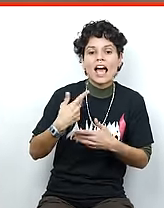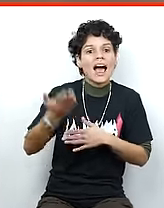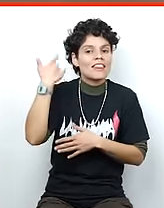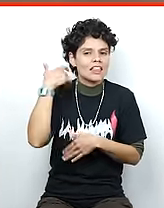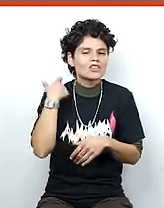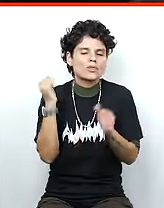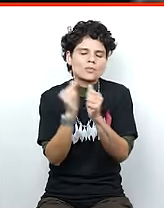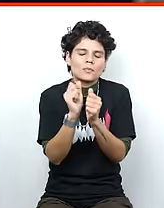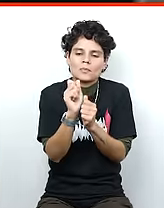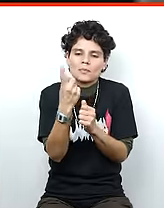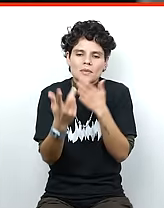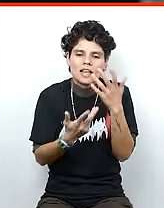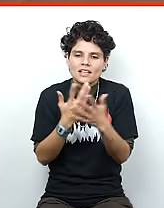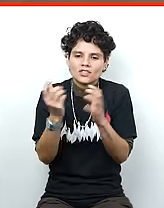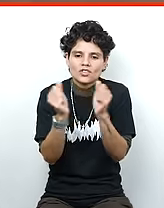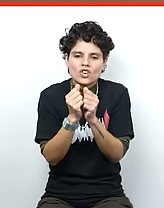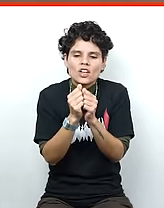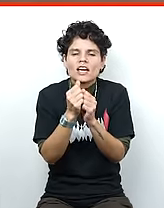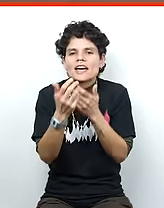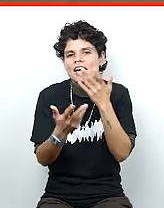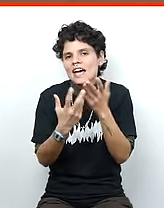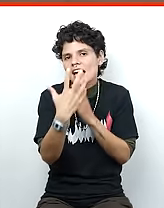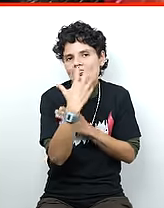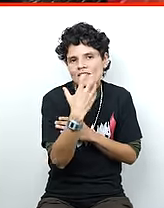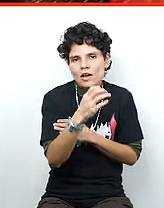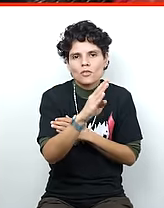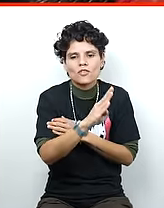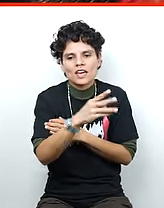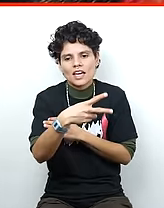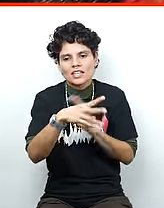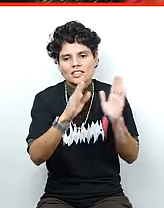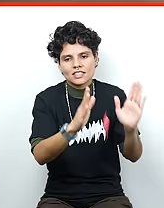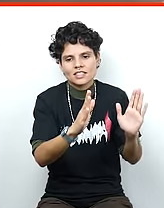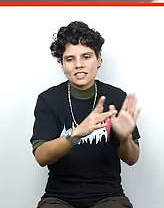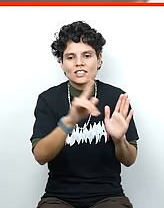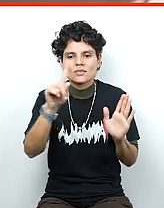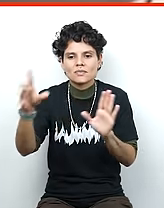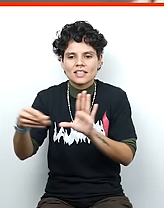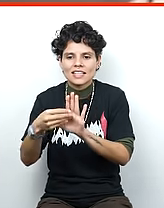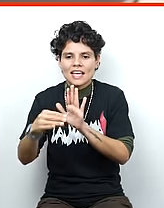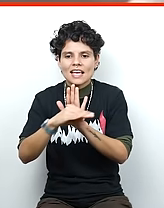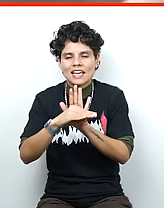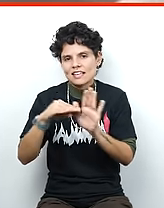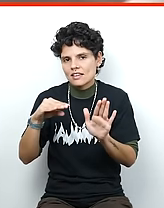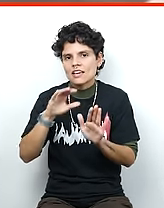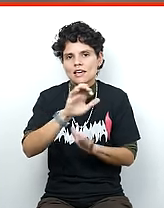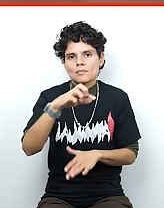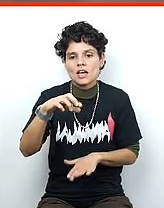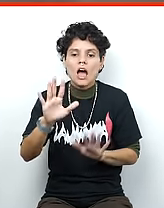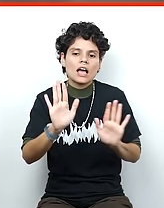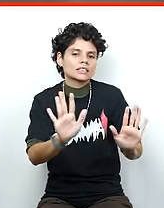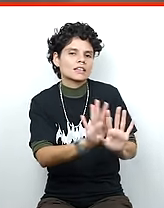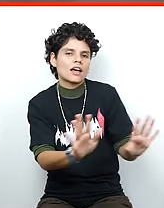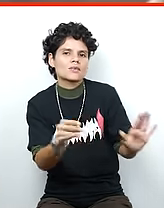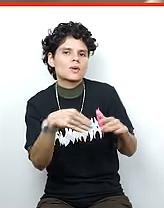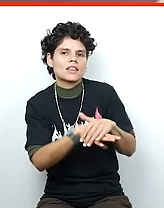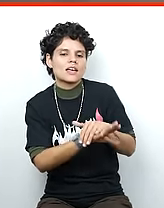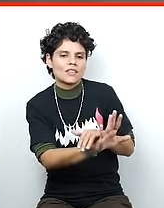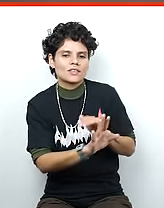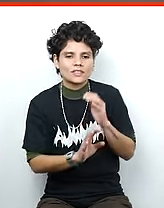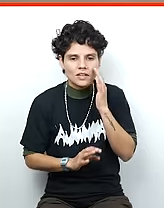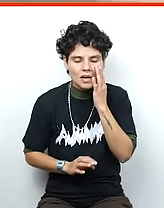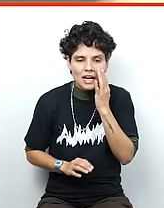irme alcanzaba a grabar un tema con él que se llamaba Rancho. Lo grabamos donde el VH y el culiao lo metió en un EP, yo no quería, pero lo metió y ahí ya